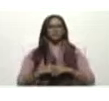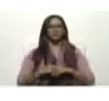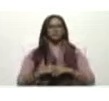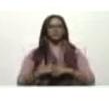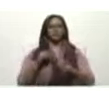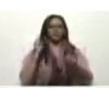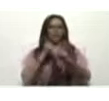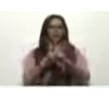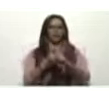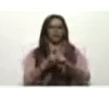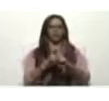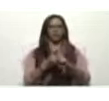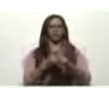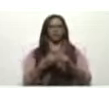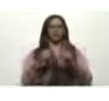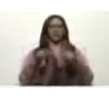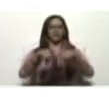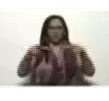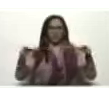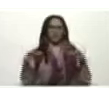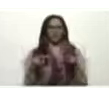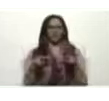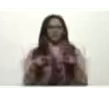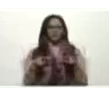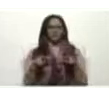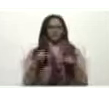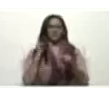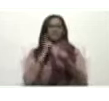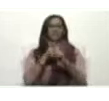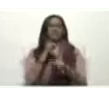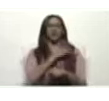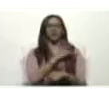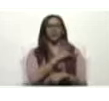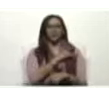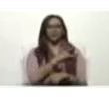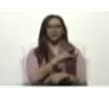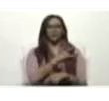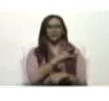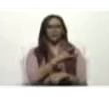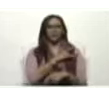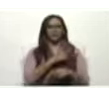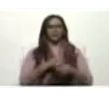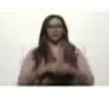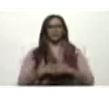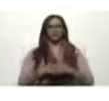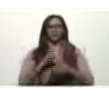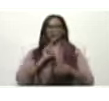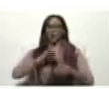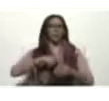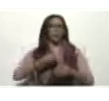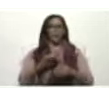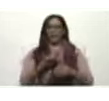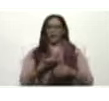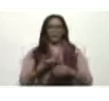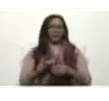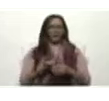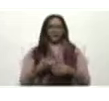Desde estos grandes polos, desde las universidades, no podemos